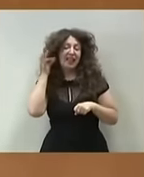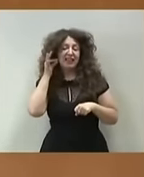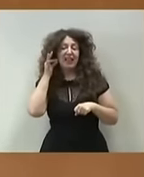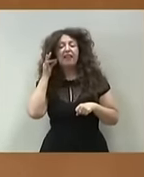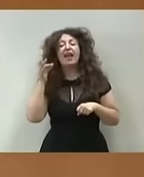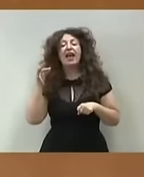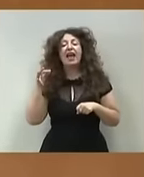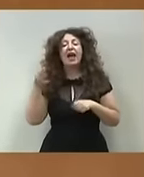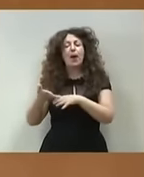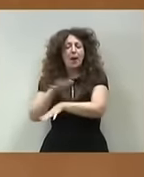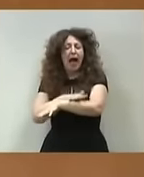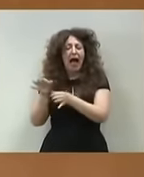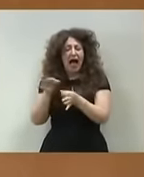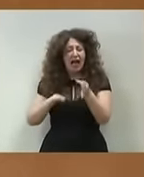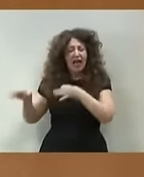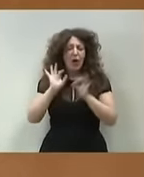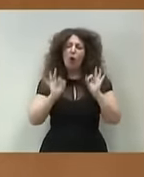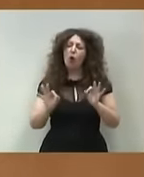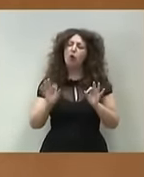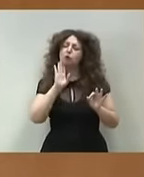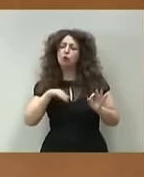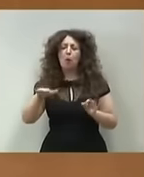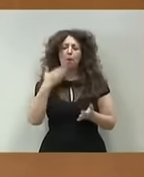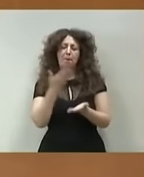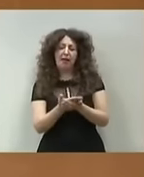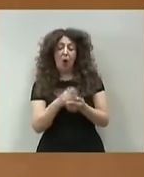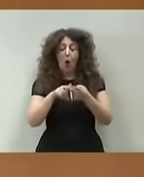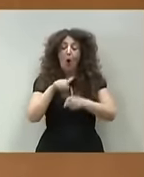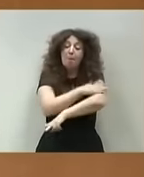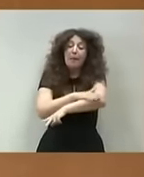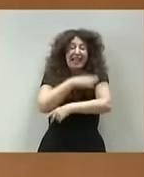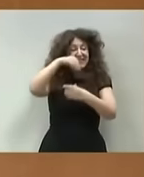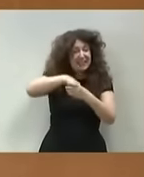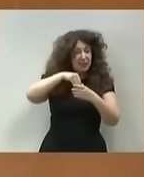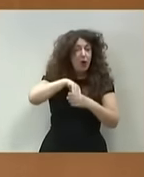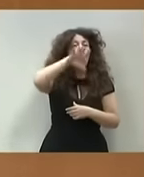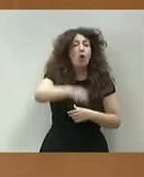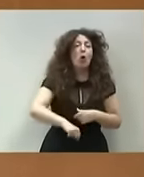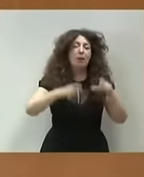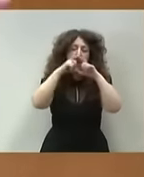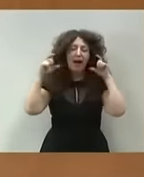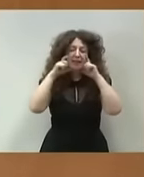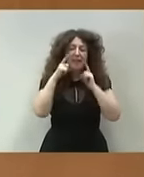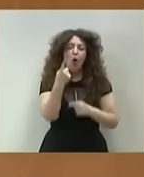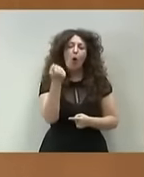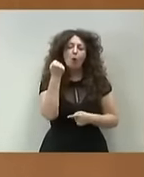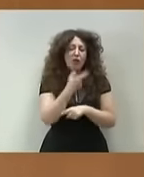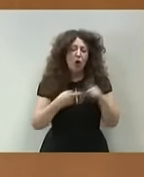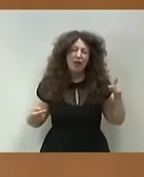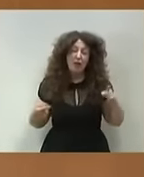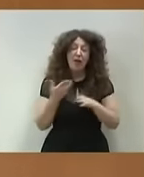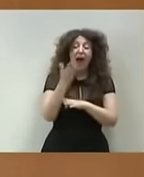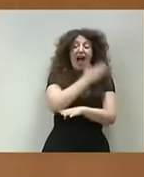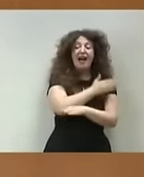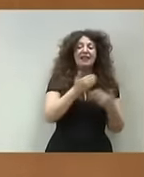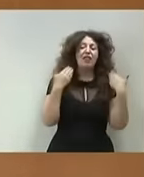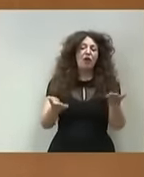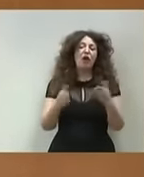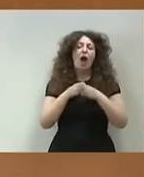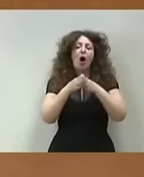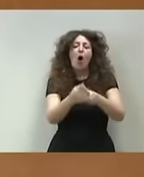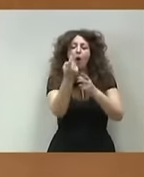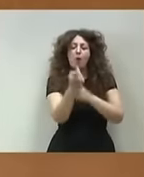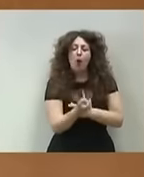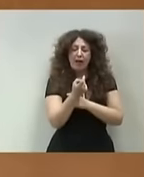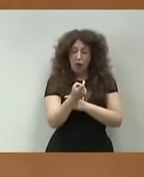las Islas Baleares. ¡Qué casualidad! O en el Ministerio del Interior, que adquirieron 1,5 millones de mascarillas, previamente habían sido donadas por puertos del Estado, y tenemos